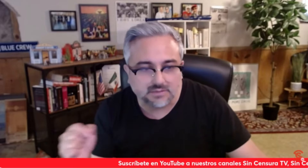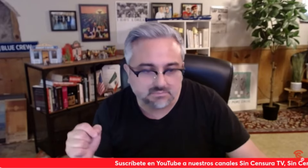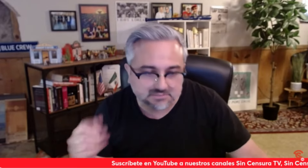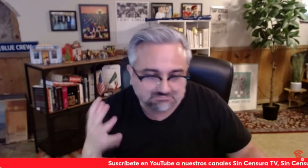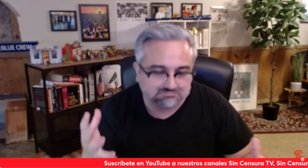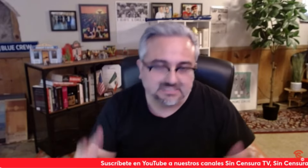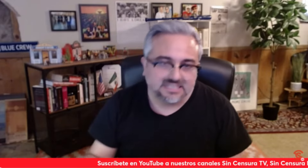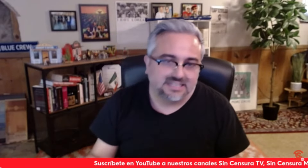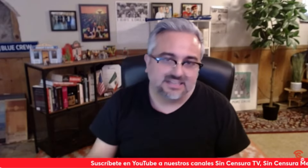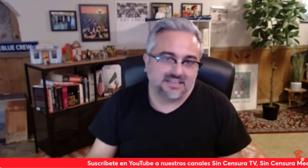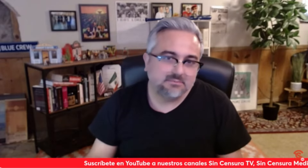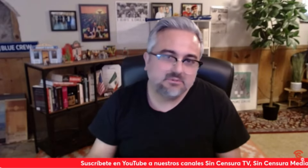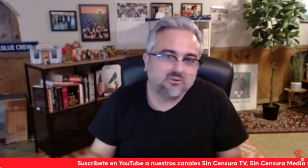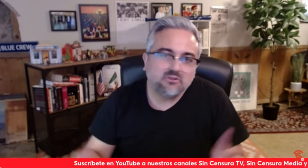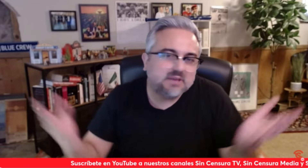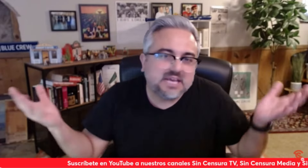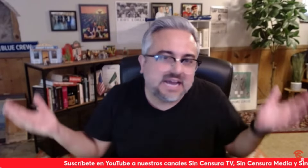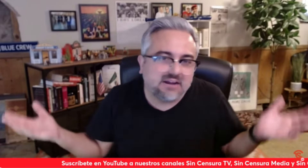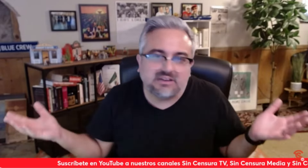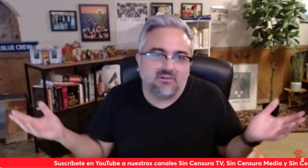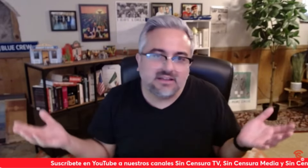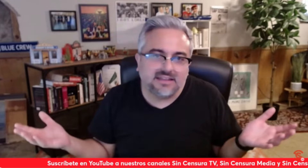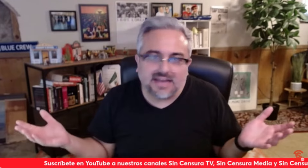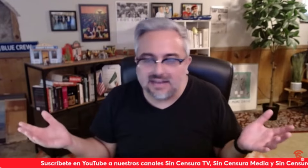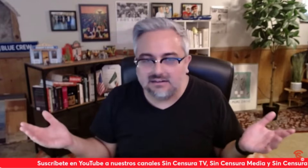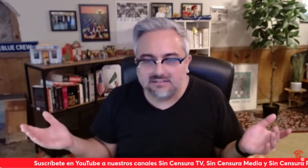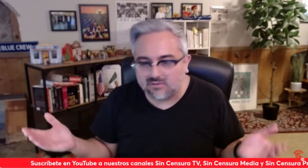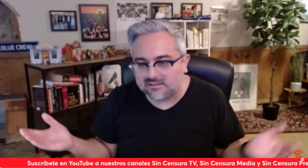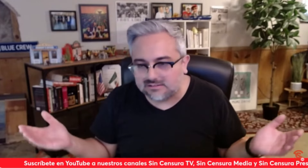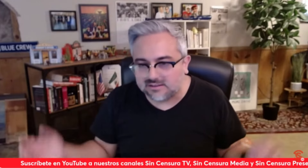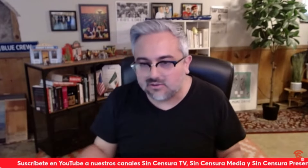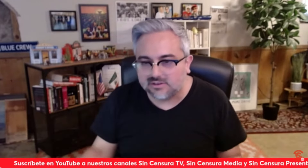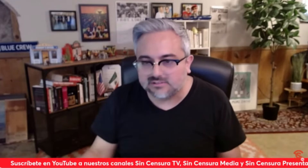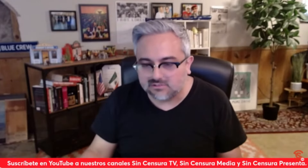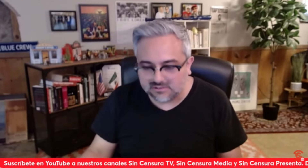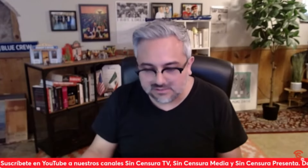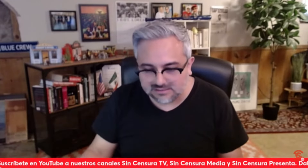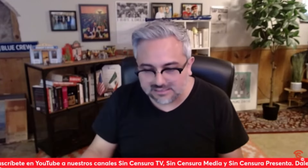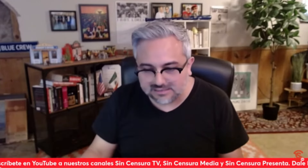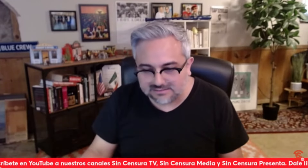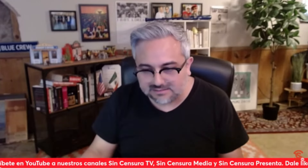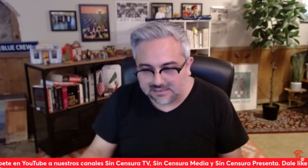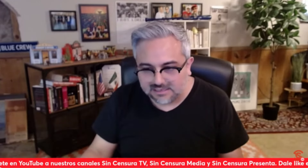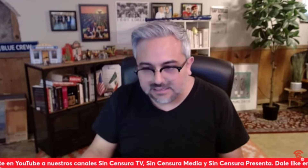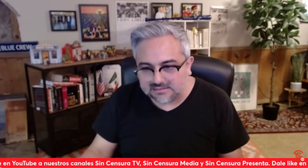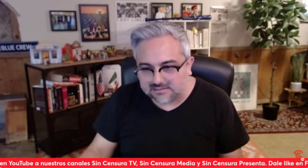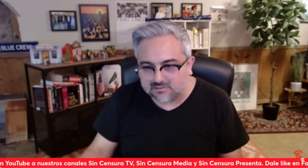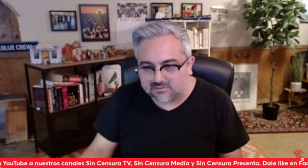solidarizamos siempre. Y pues con los mexicanos en lo general, señoras y señores, ¿no?